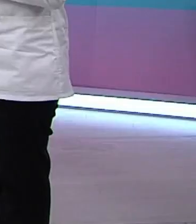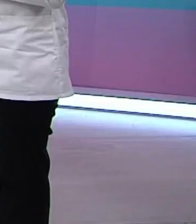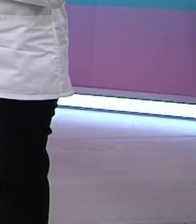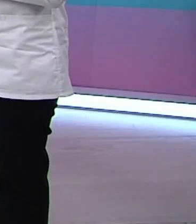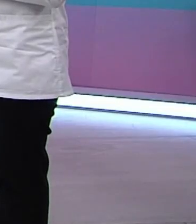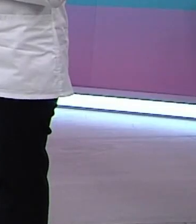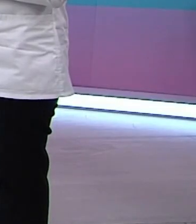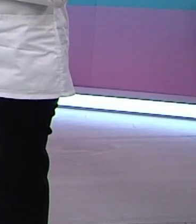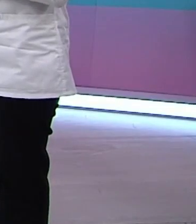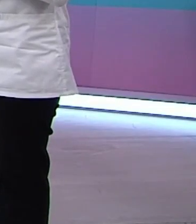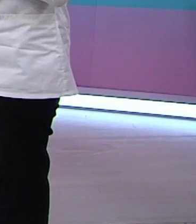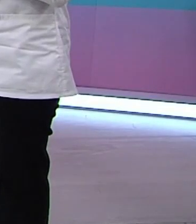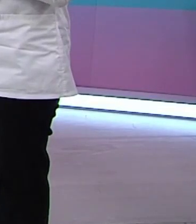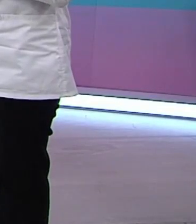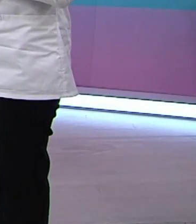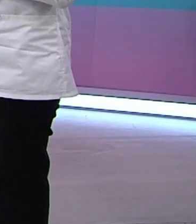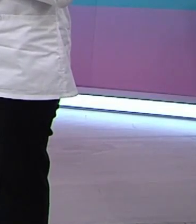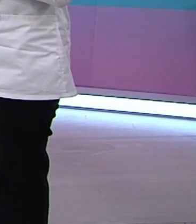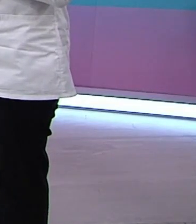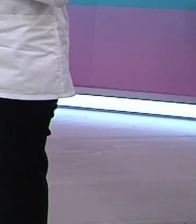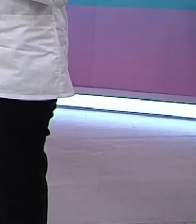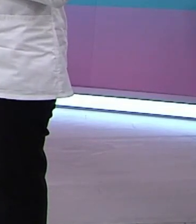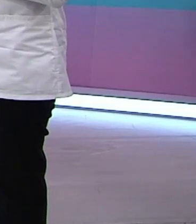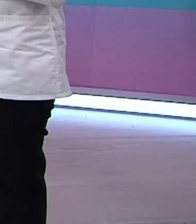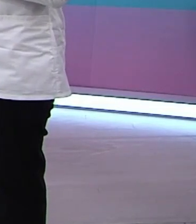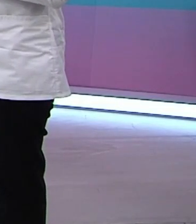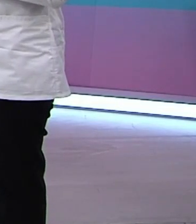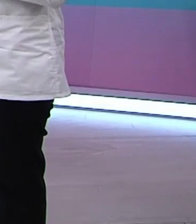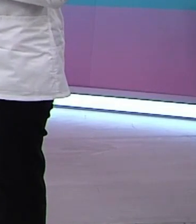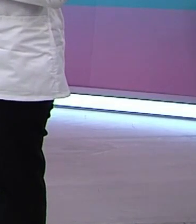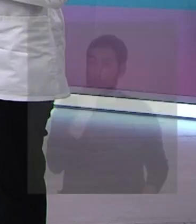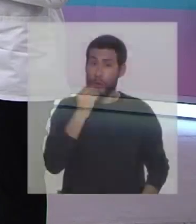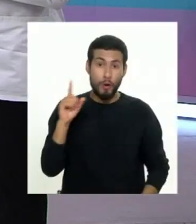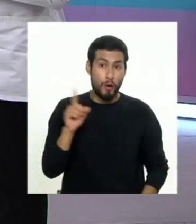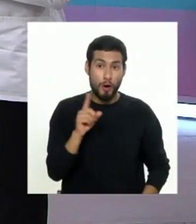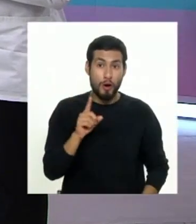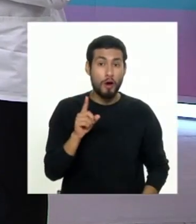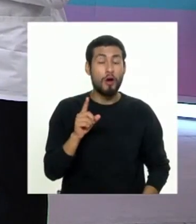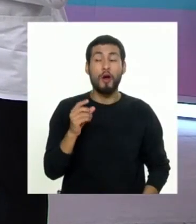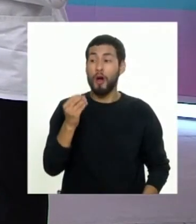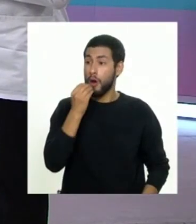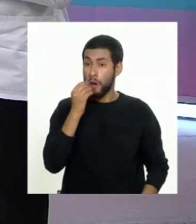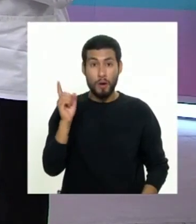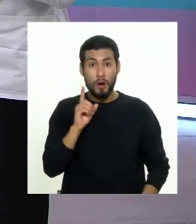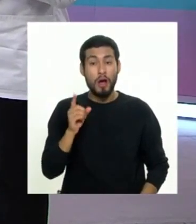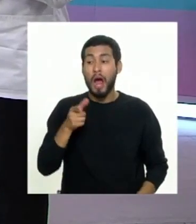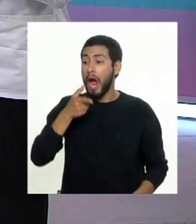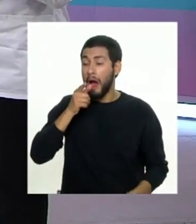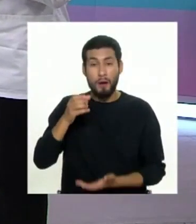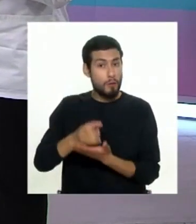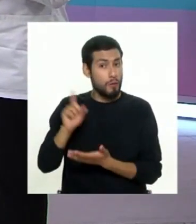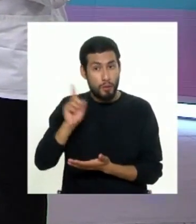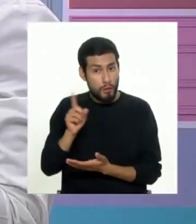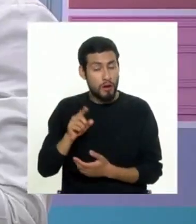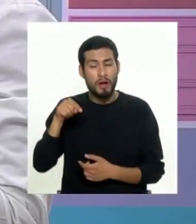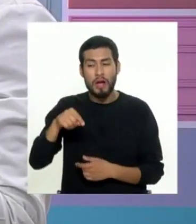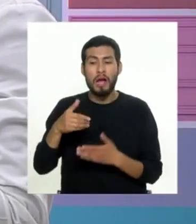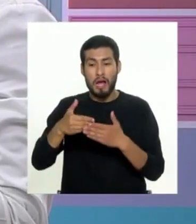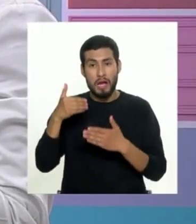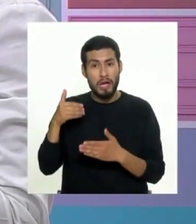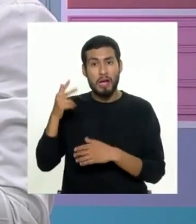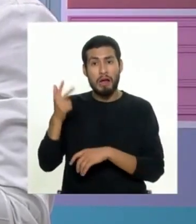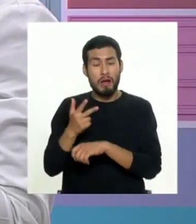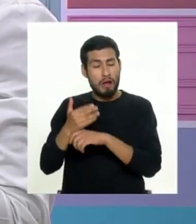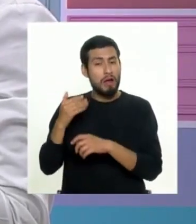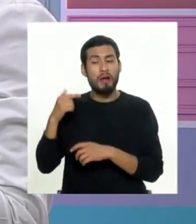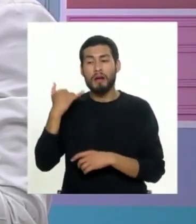el paciente debe de venir sin comer ni tomar agua por lo menos 3 horas antes y sin haber consumido